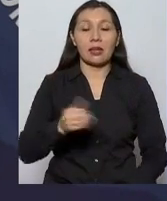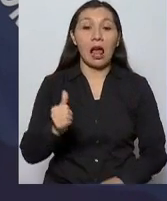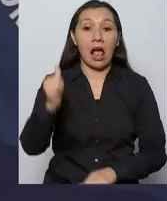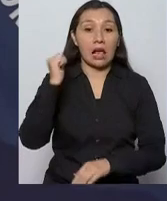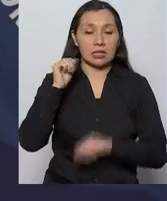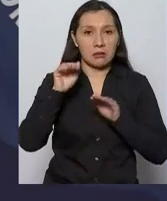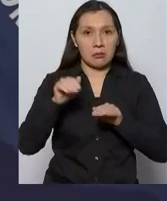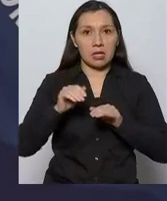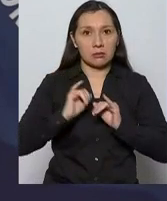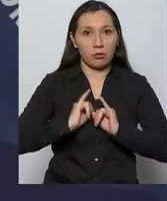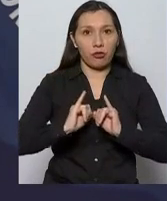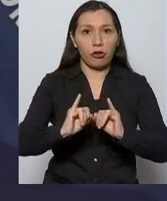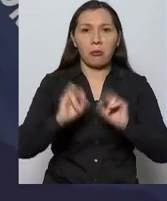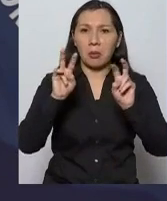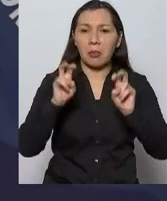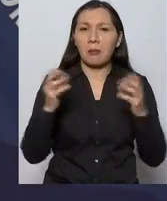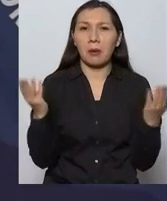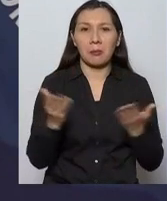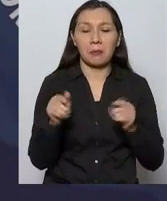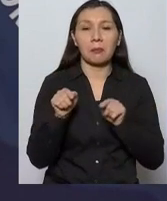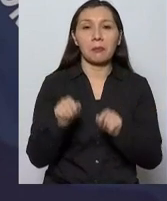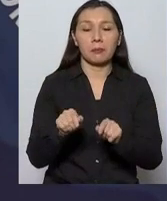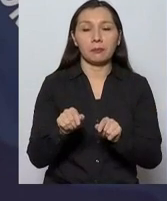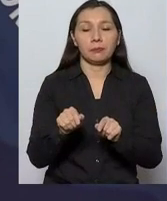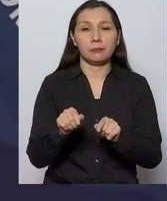señalado ayer, en el sentido de que